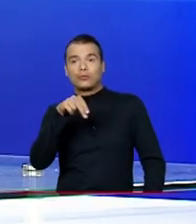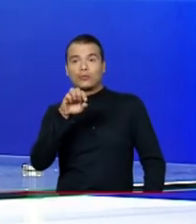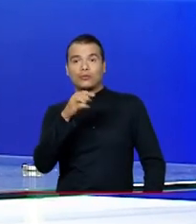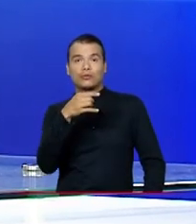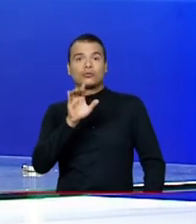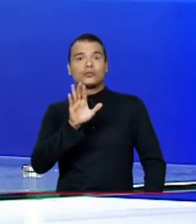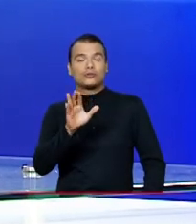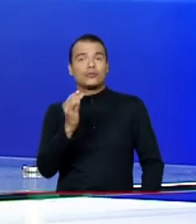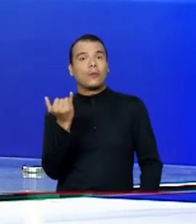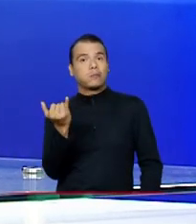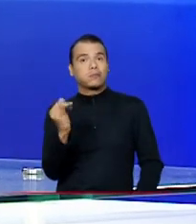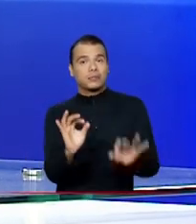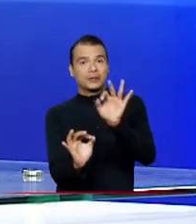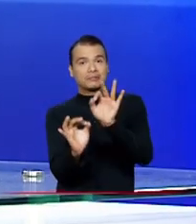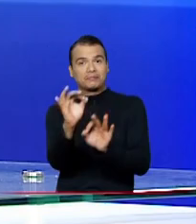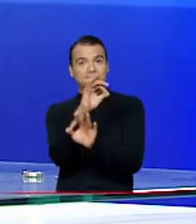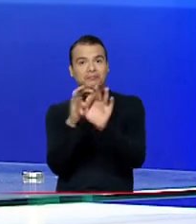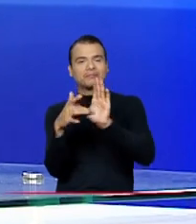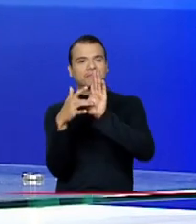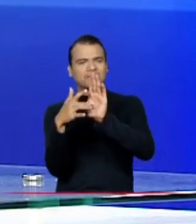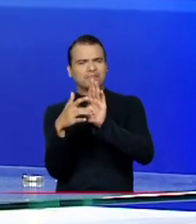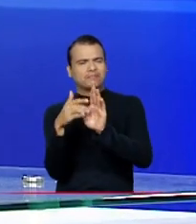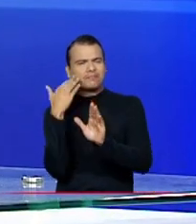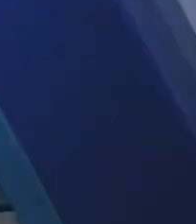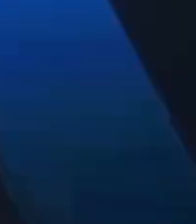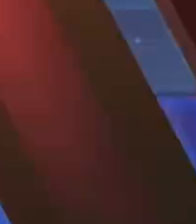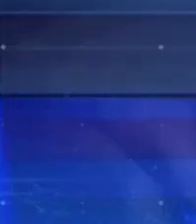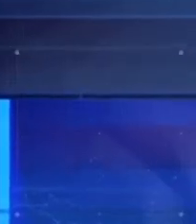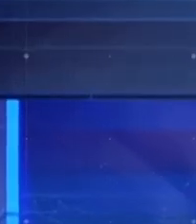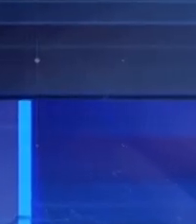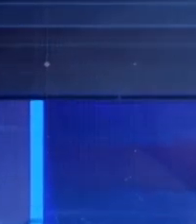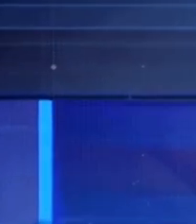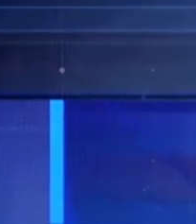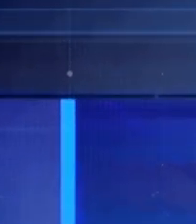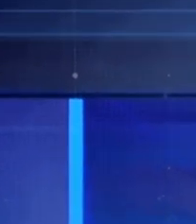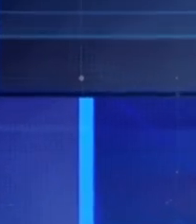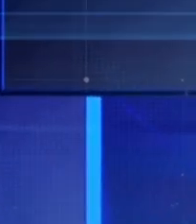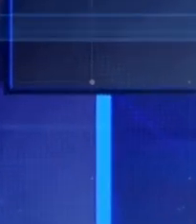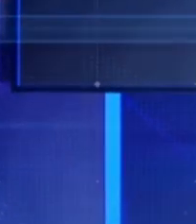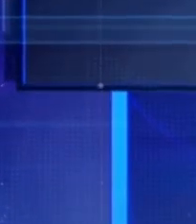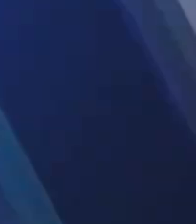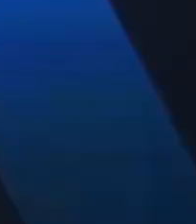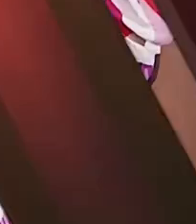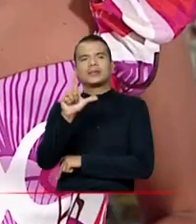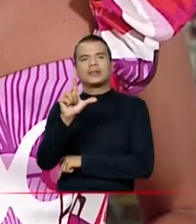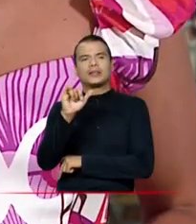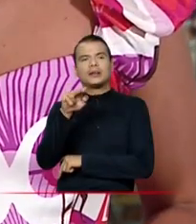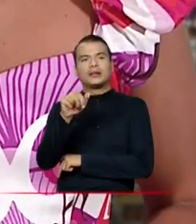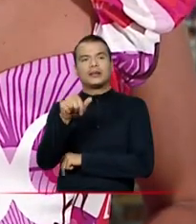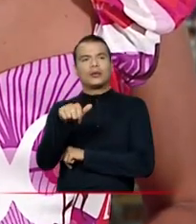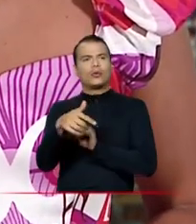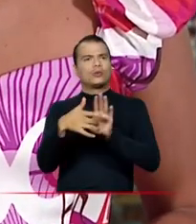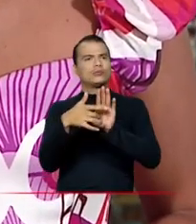más importante de la región. Lina, buenas noches. ¿Qué tanto podremos disfrutar hoy y a qué hora?